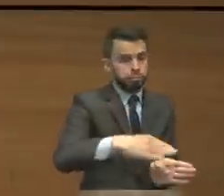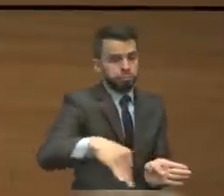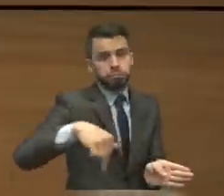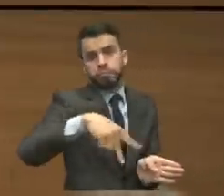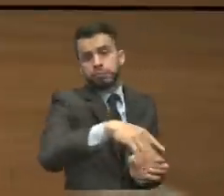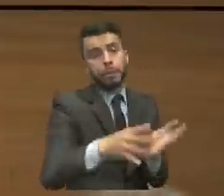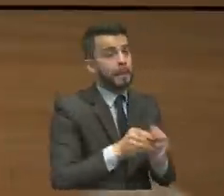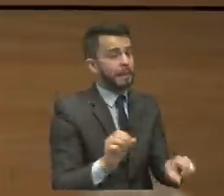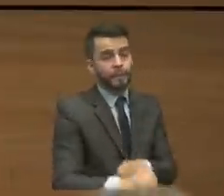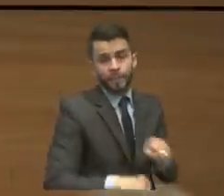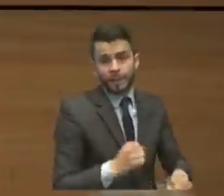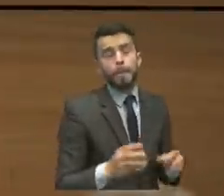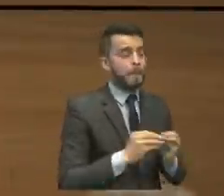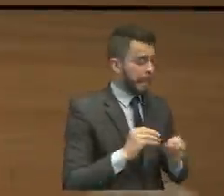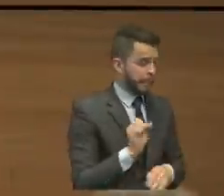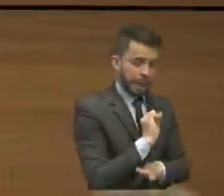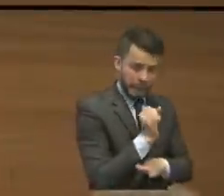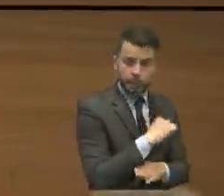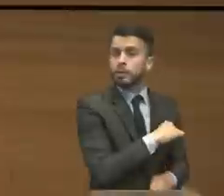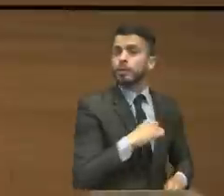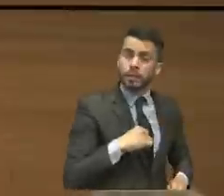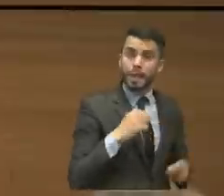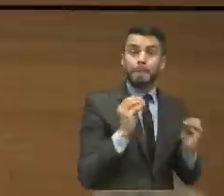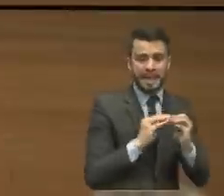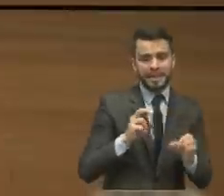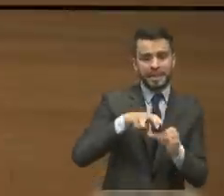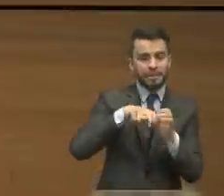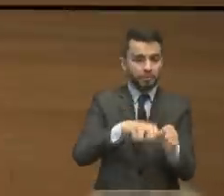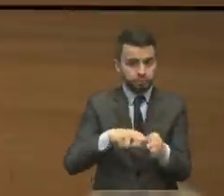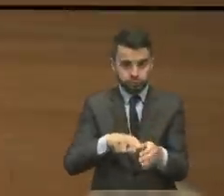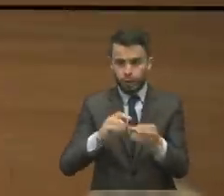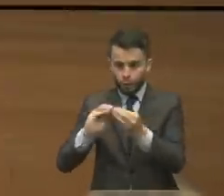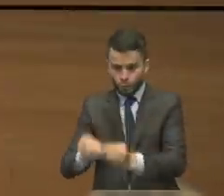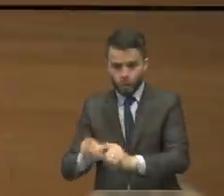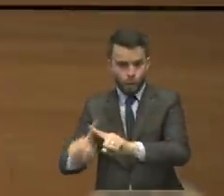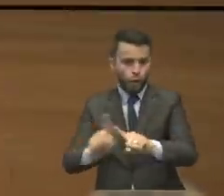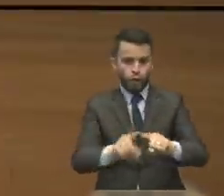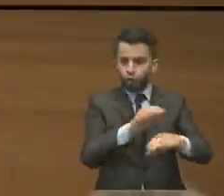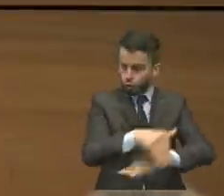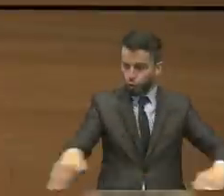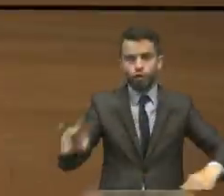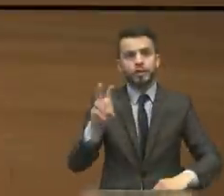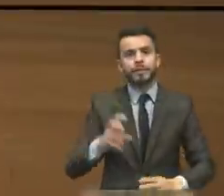espacio para vehículos particulares y habrá duales eléctricos a lo largo del corredor.